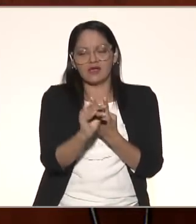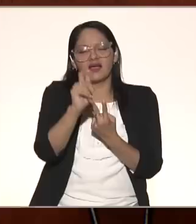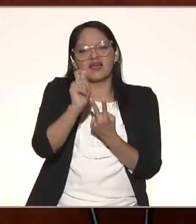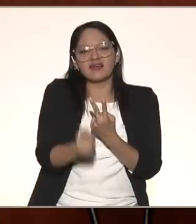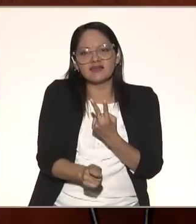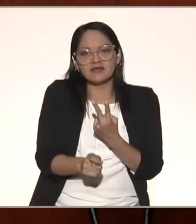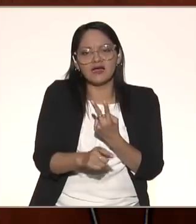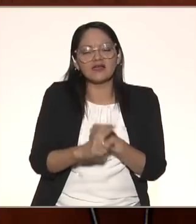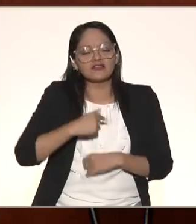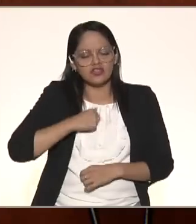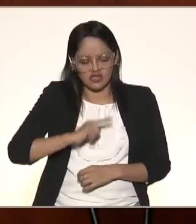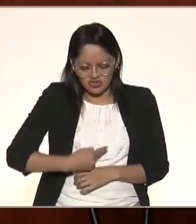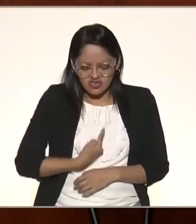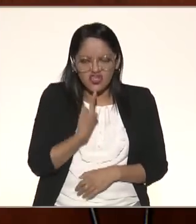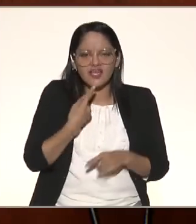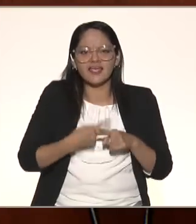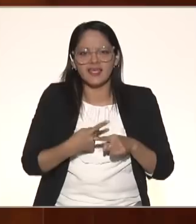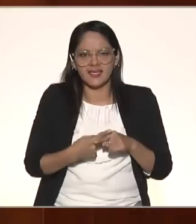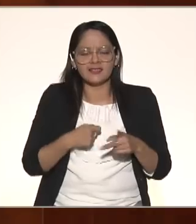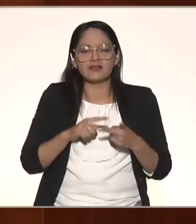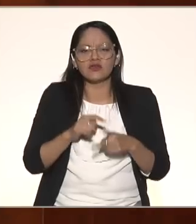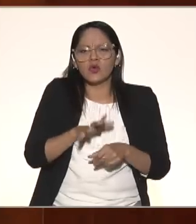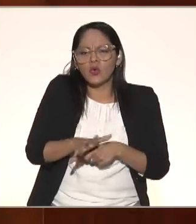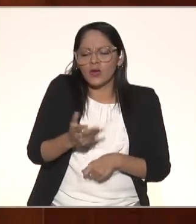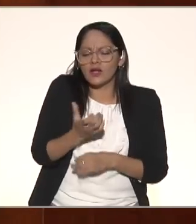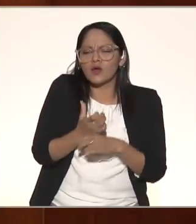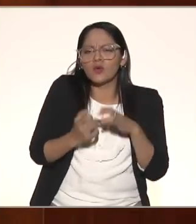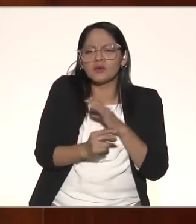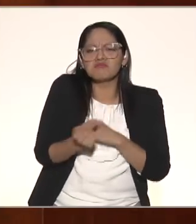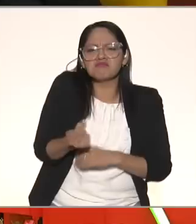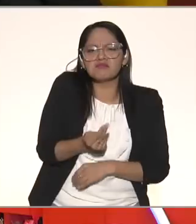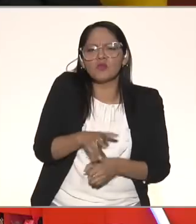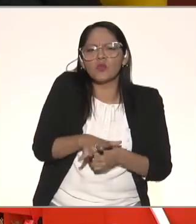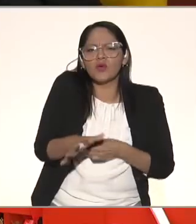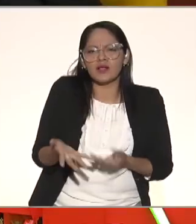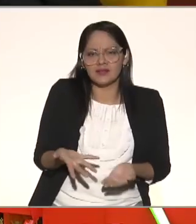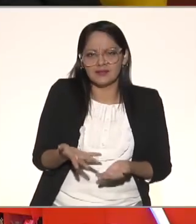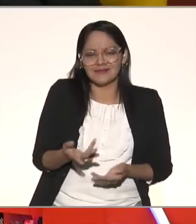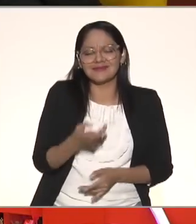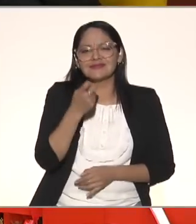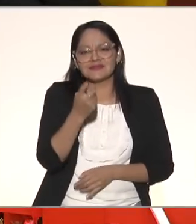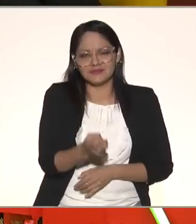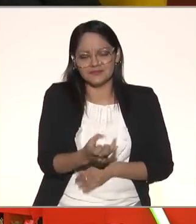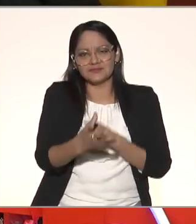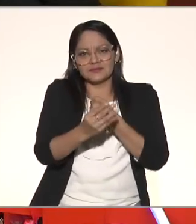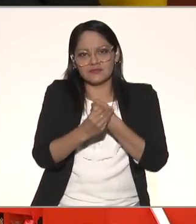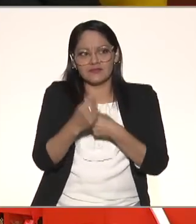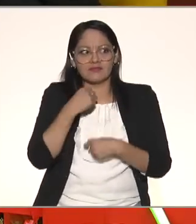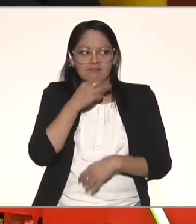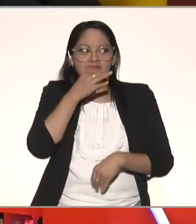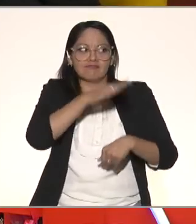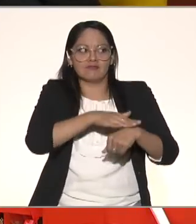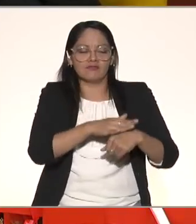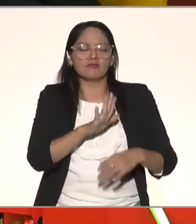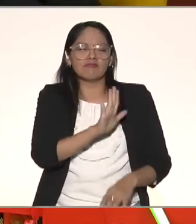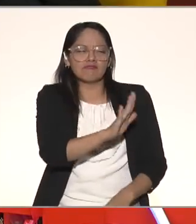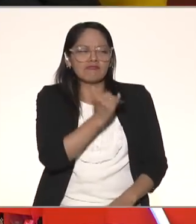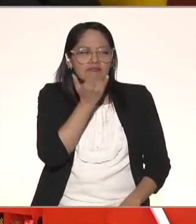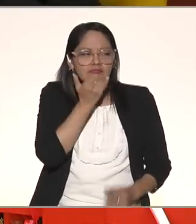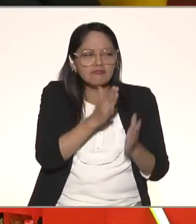sí somos, qué sí necesitamos y permitirnos justamente avisar. Yo solo necesito